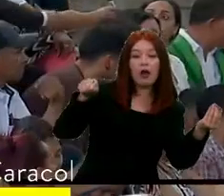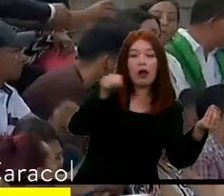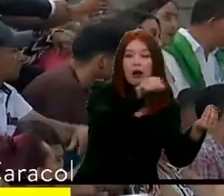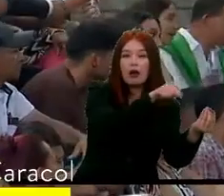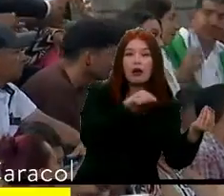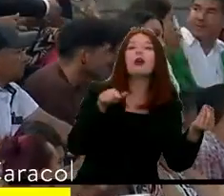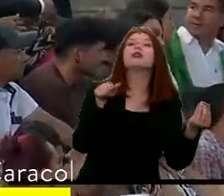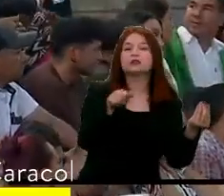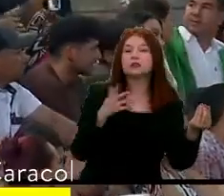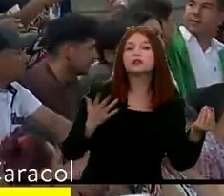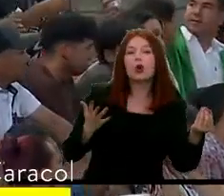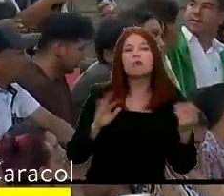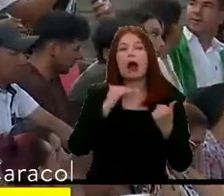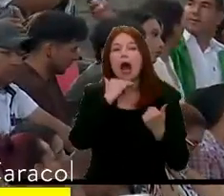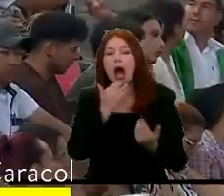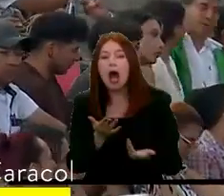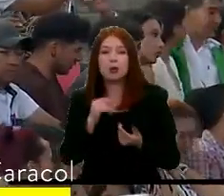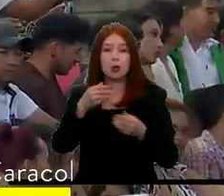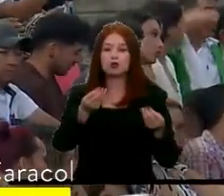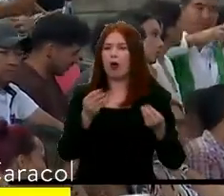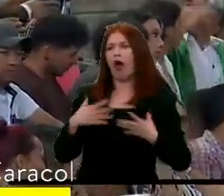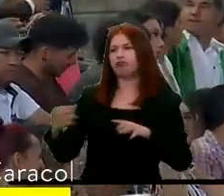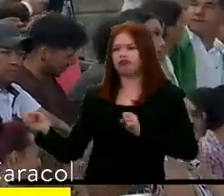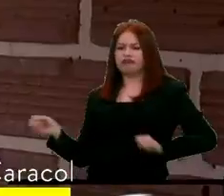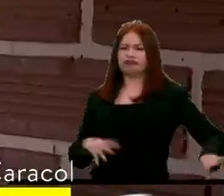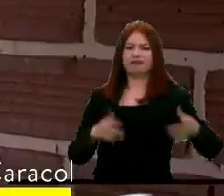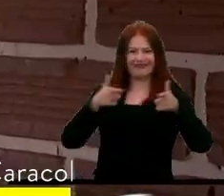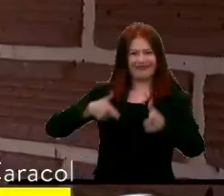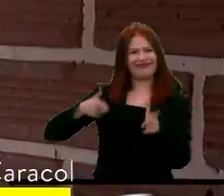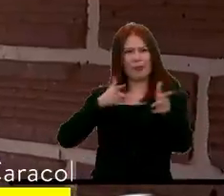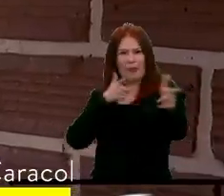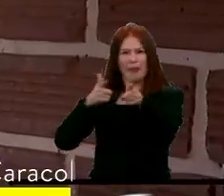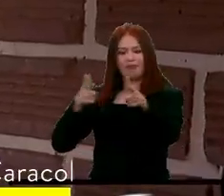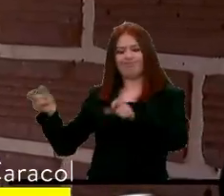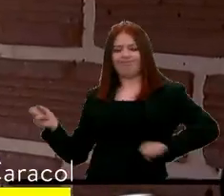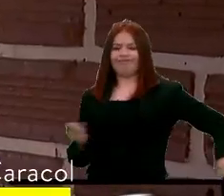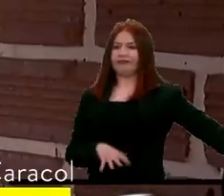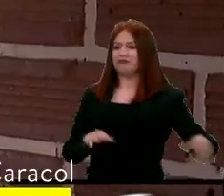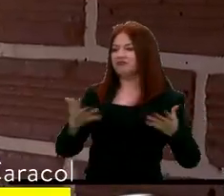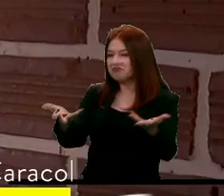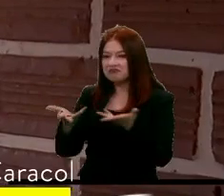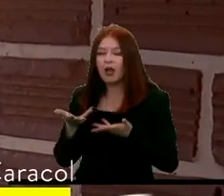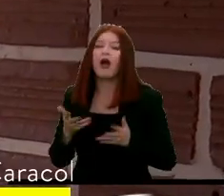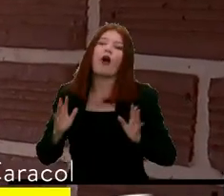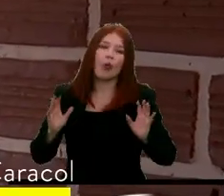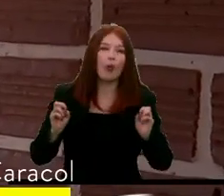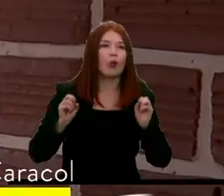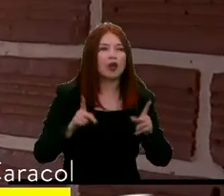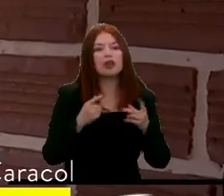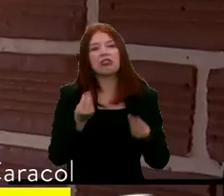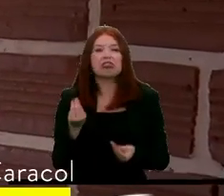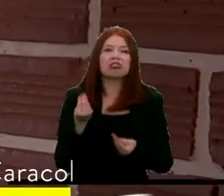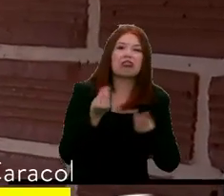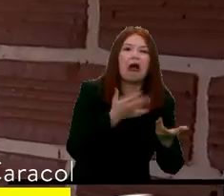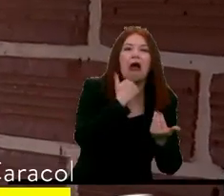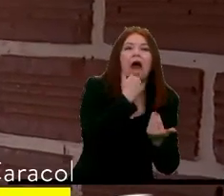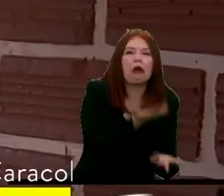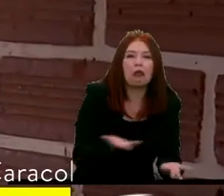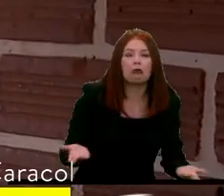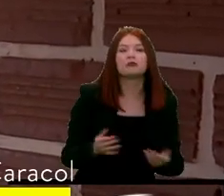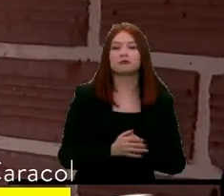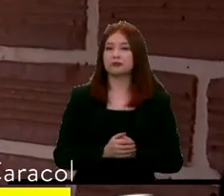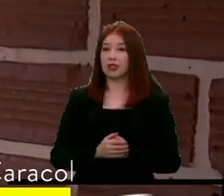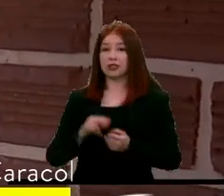incluye beneficios judiciales para quienes se entreguen. Ningún proceso de paz significa